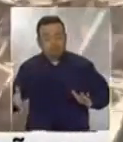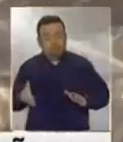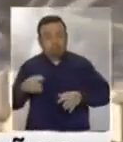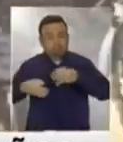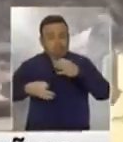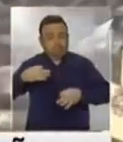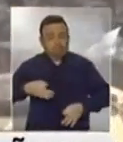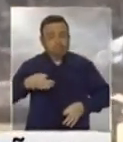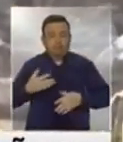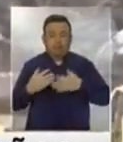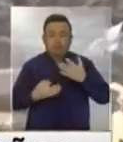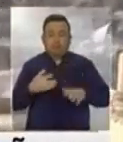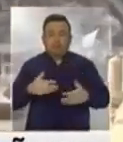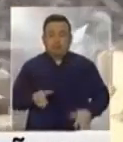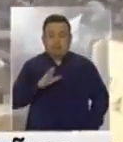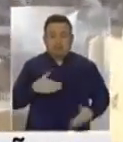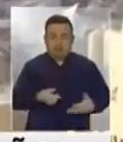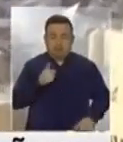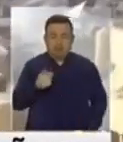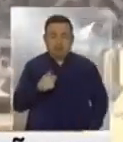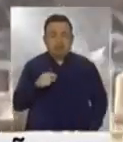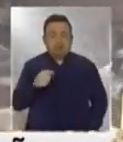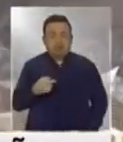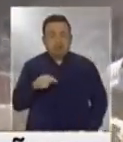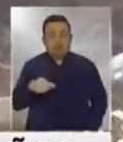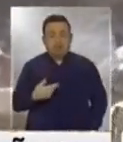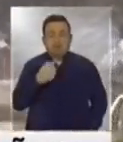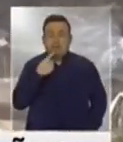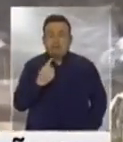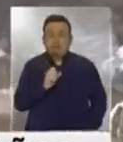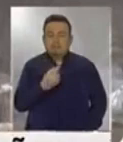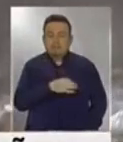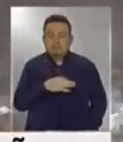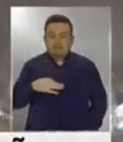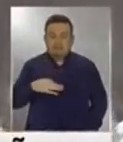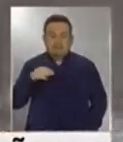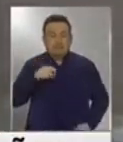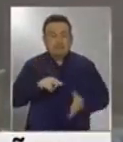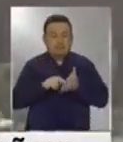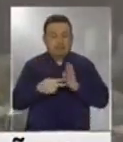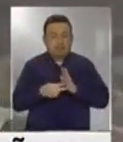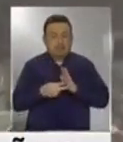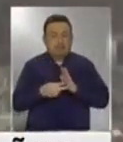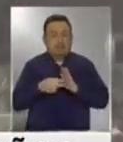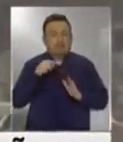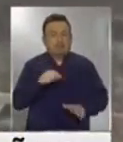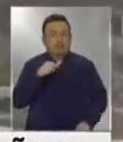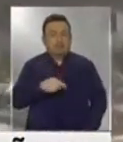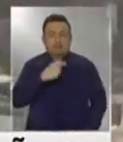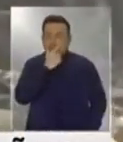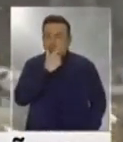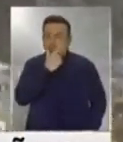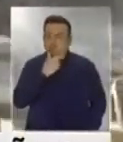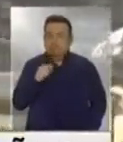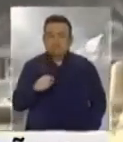procedimiento en el que el actual primer ministro, además. Es otro, sí, Daesh. Y resulta que el problema es que estos sospechosos